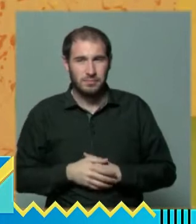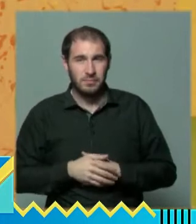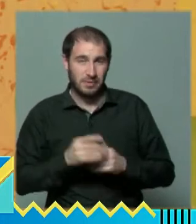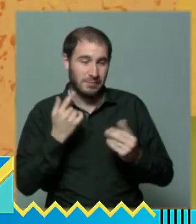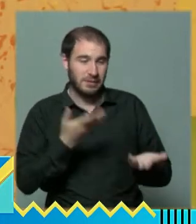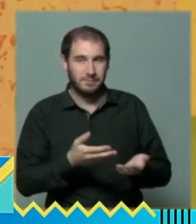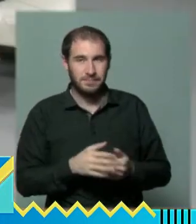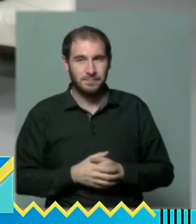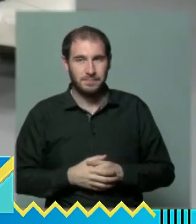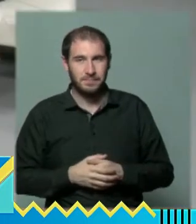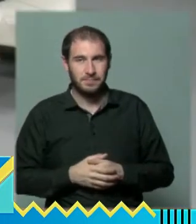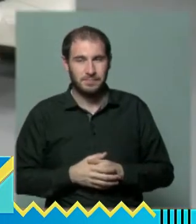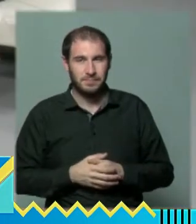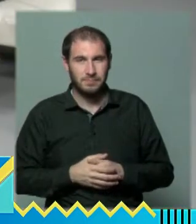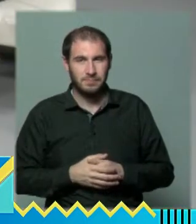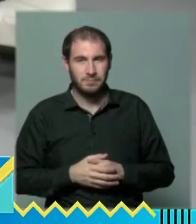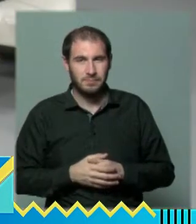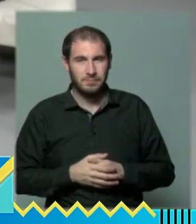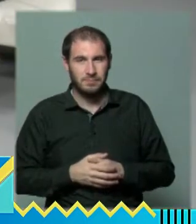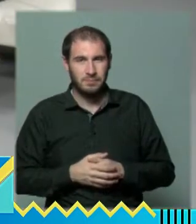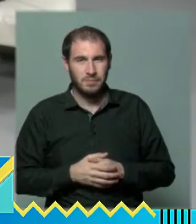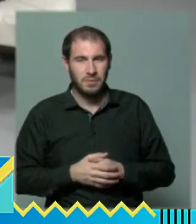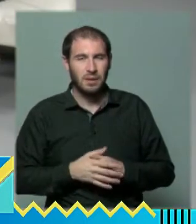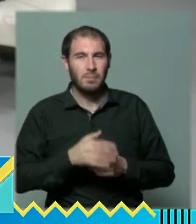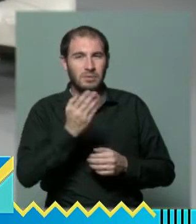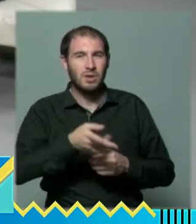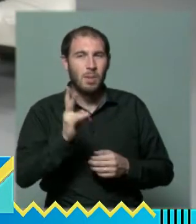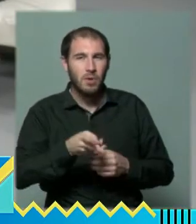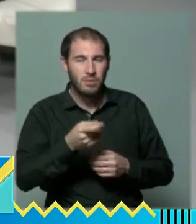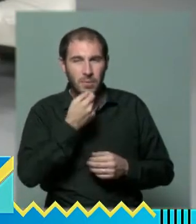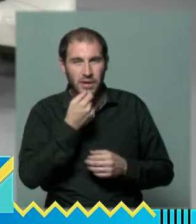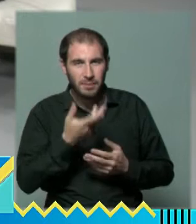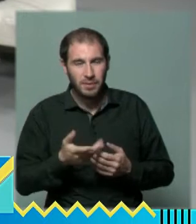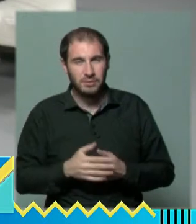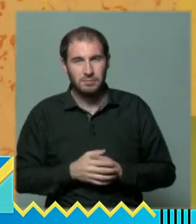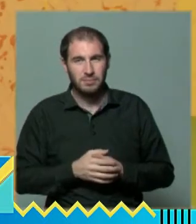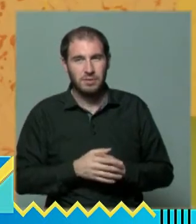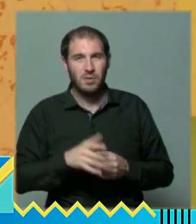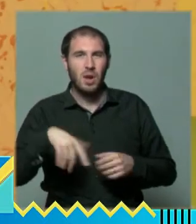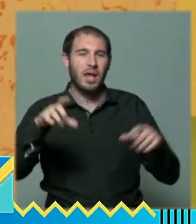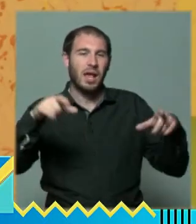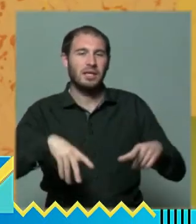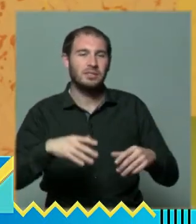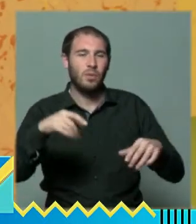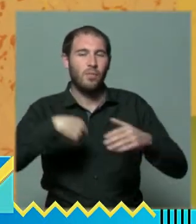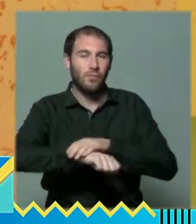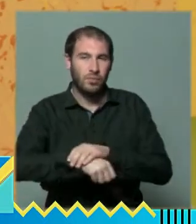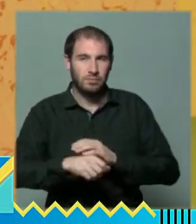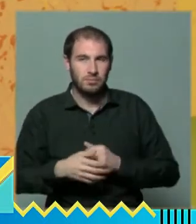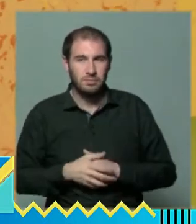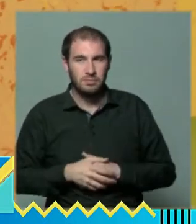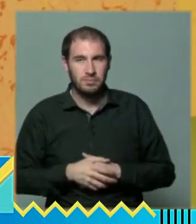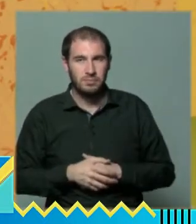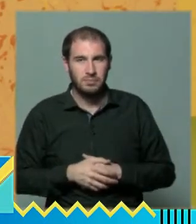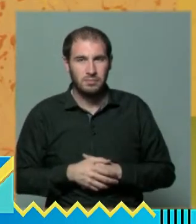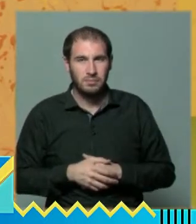así. No se puede prohibirle a la gente que no insulte en una cancha de fútbol, por ejemplo, y también está tipificado como una Pero